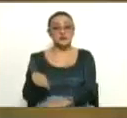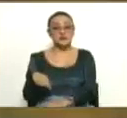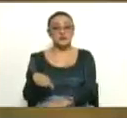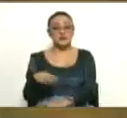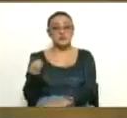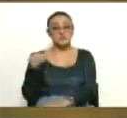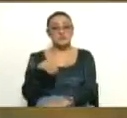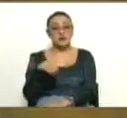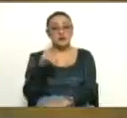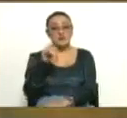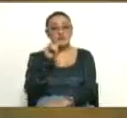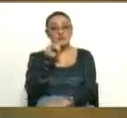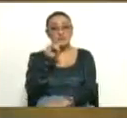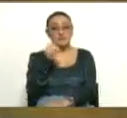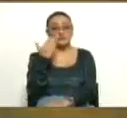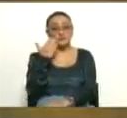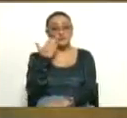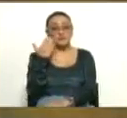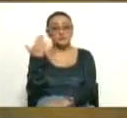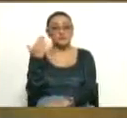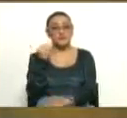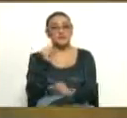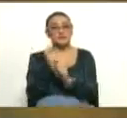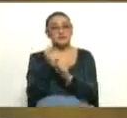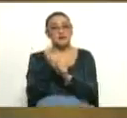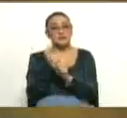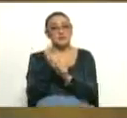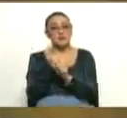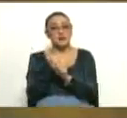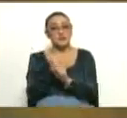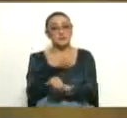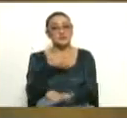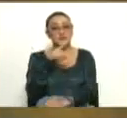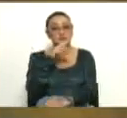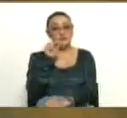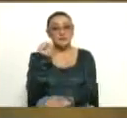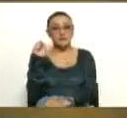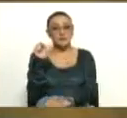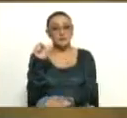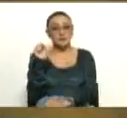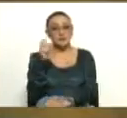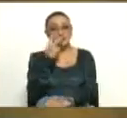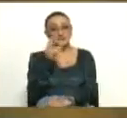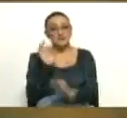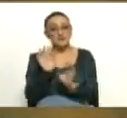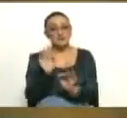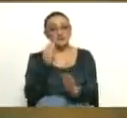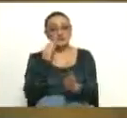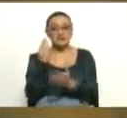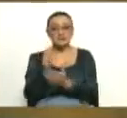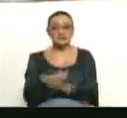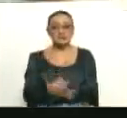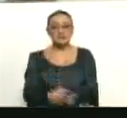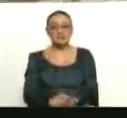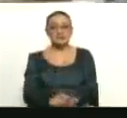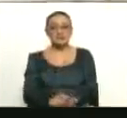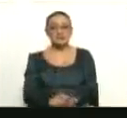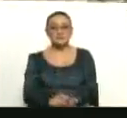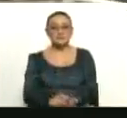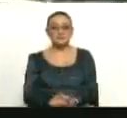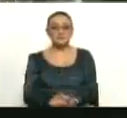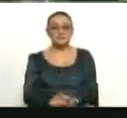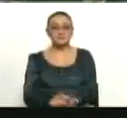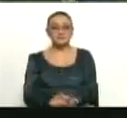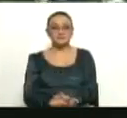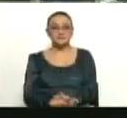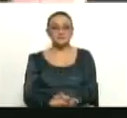vamos a ver un poco más los avances de lo que ha sido el trabajo que ha realizado el jefe de estado venezolano en su visita oficial recibe